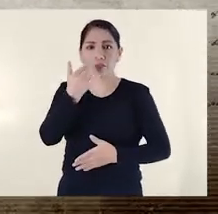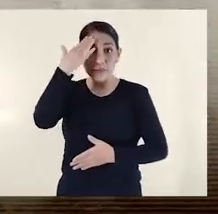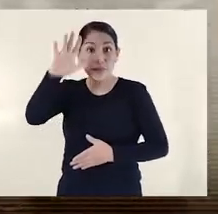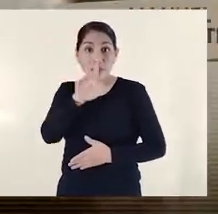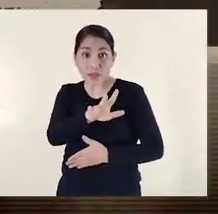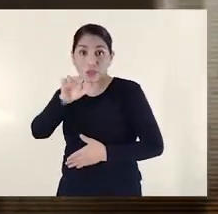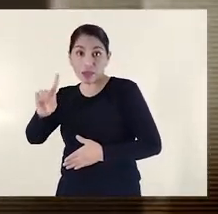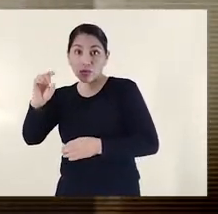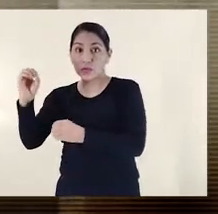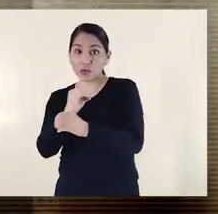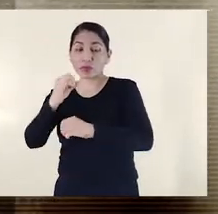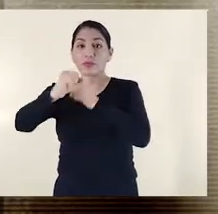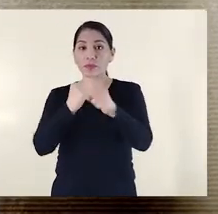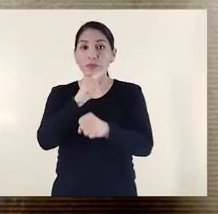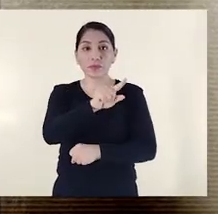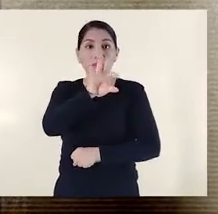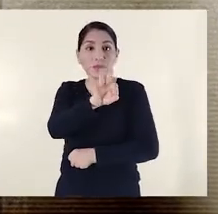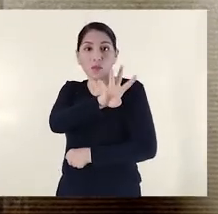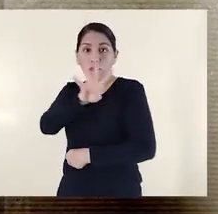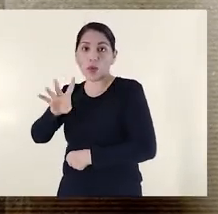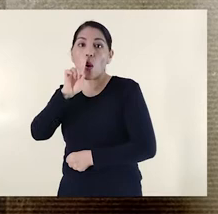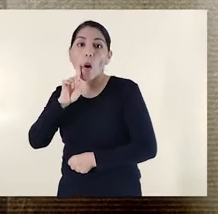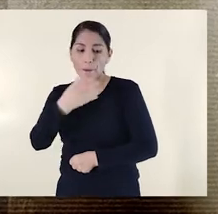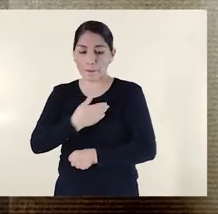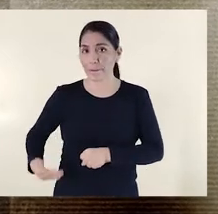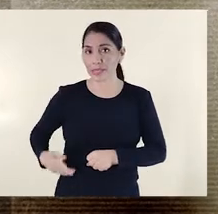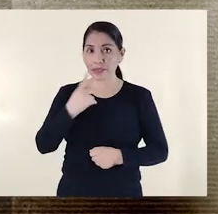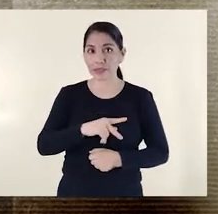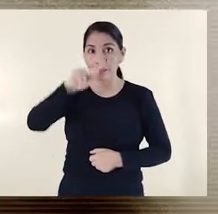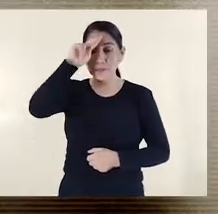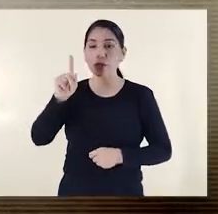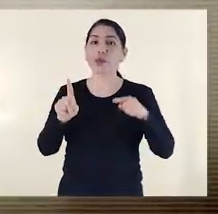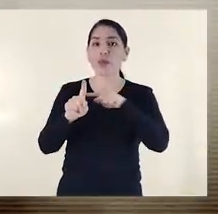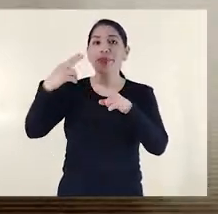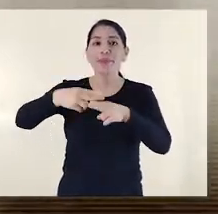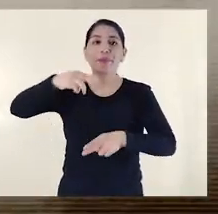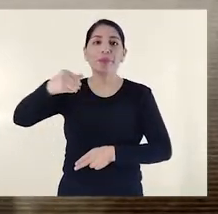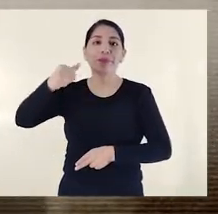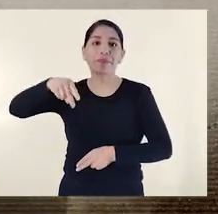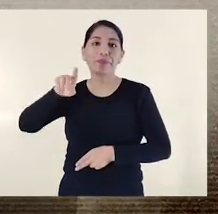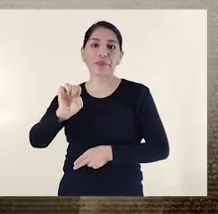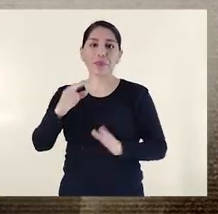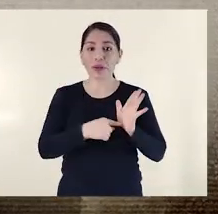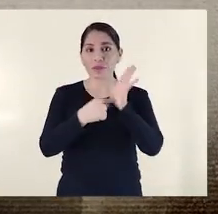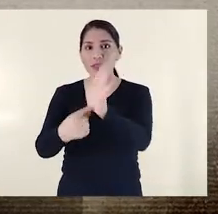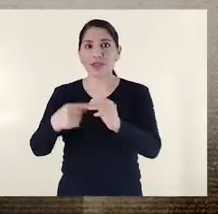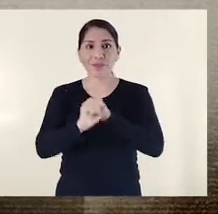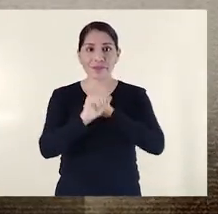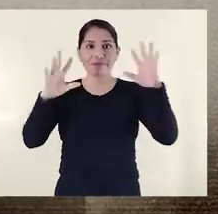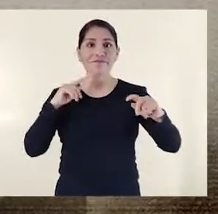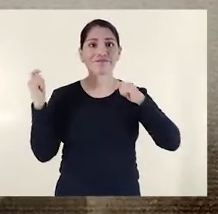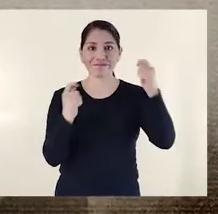de octubre de 1944, el entonces presidente de la República, Manuel Prado Ugarteche, para oficializar el Día de la